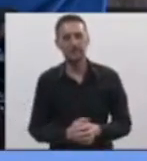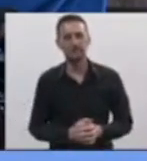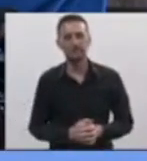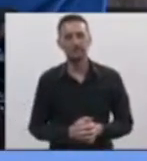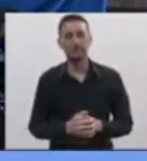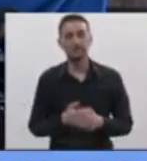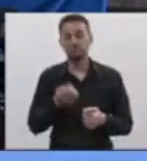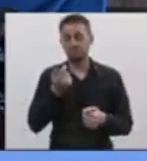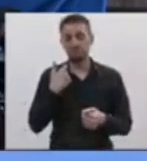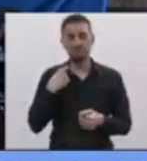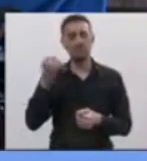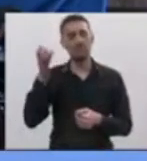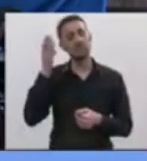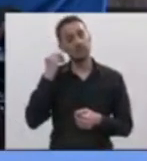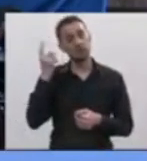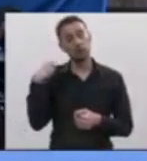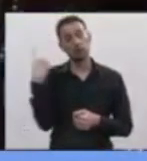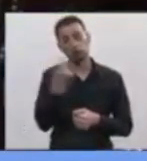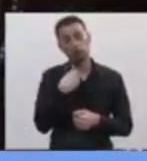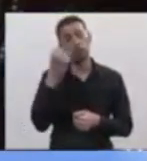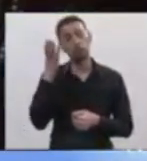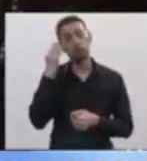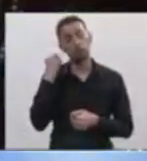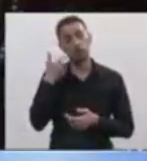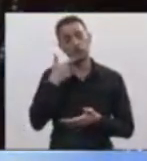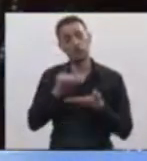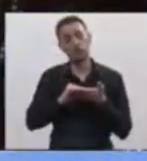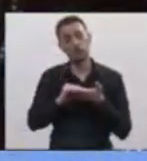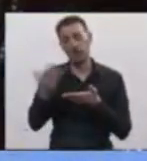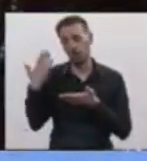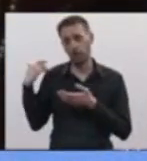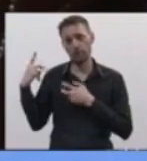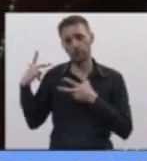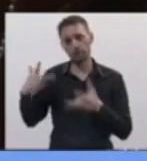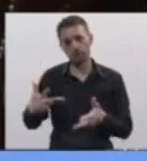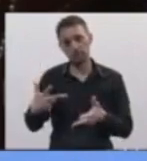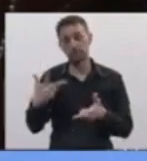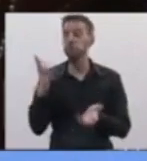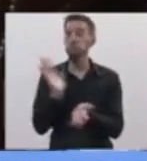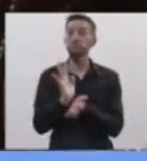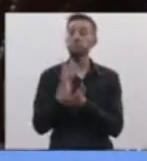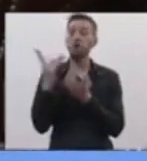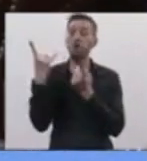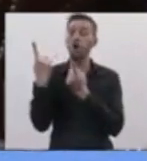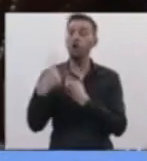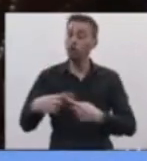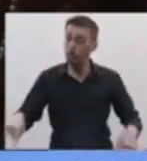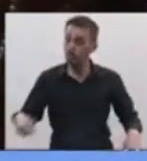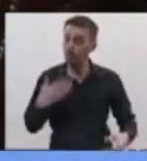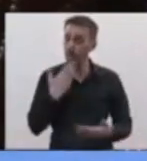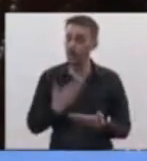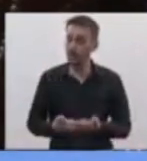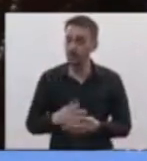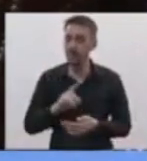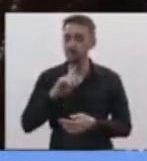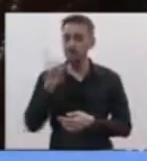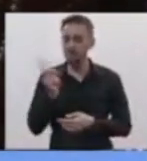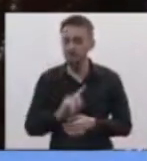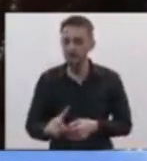acabo de escuchar acabo de escuchar todos también un informante con esta novedad qué